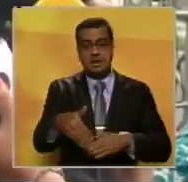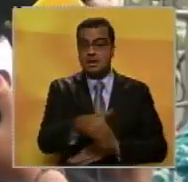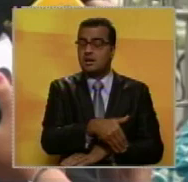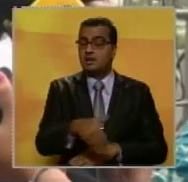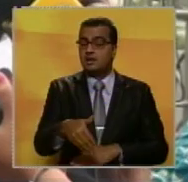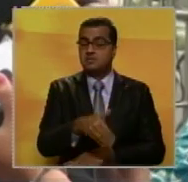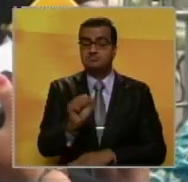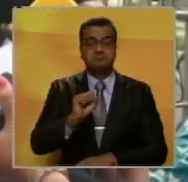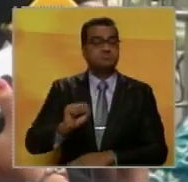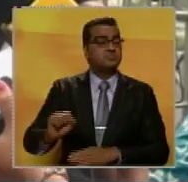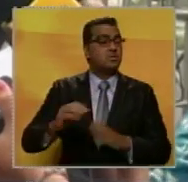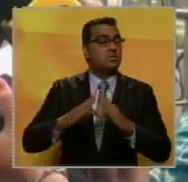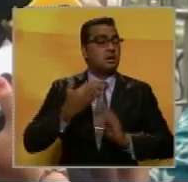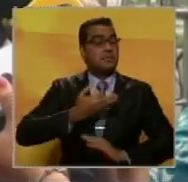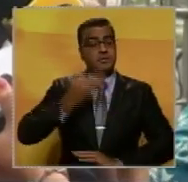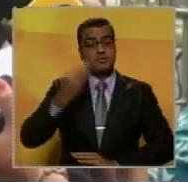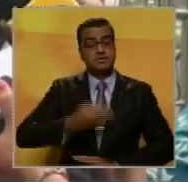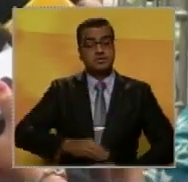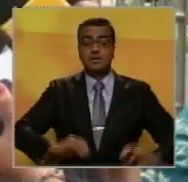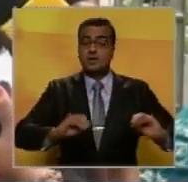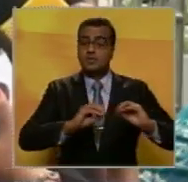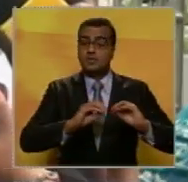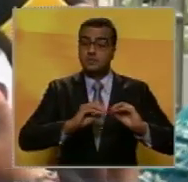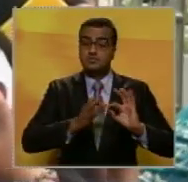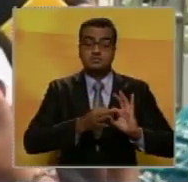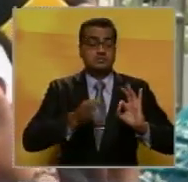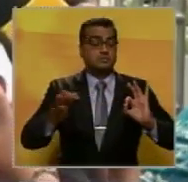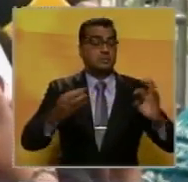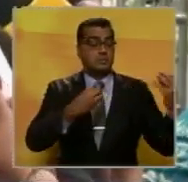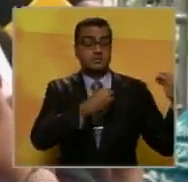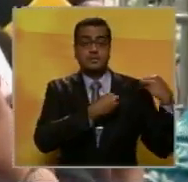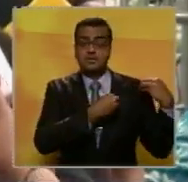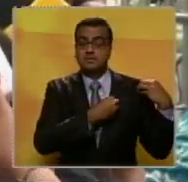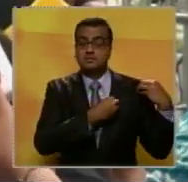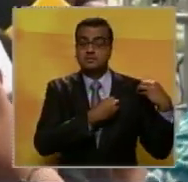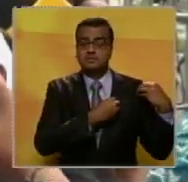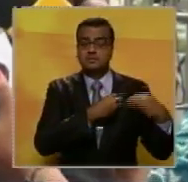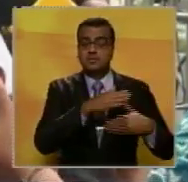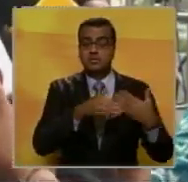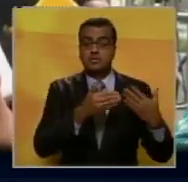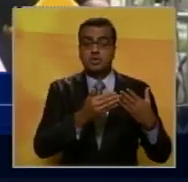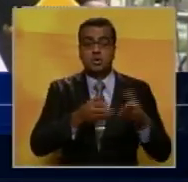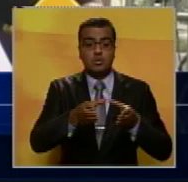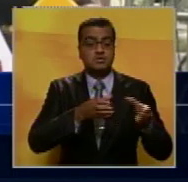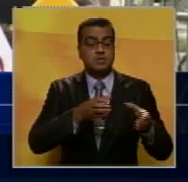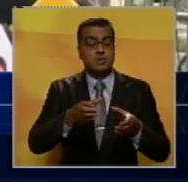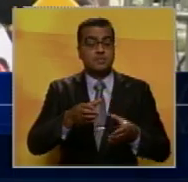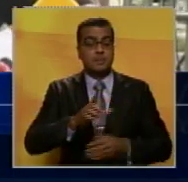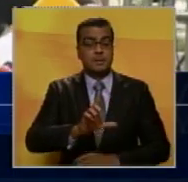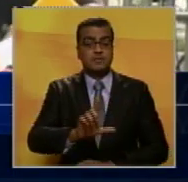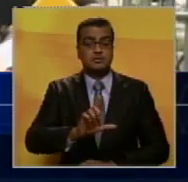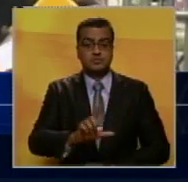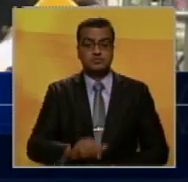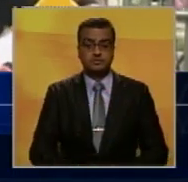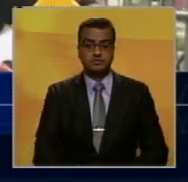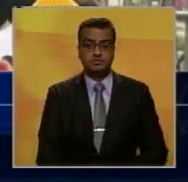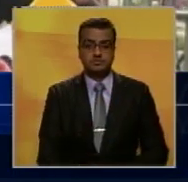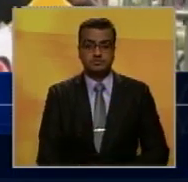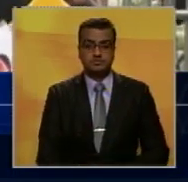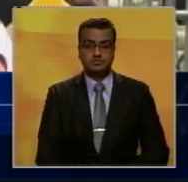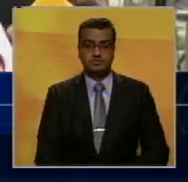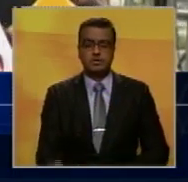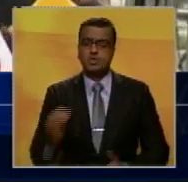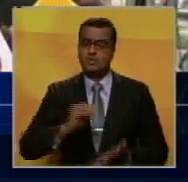para repudiar la aprobación del acuerdo que lo separa de su cargo por parte de concejales del Partido Socialista Unido de Venezuela